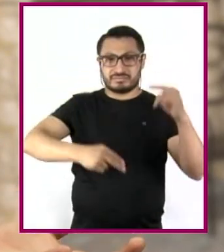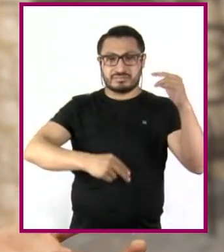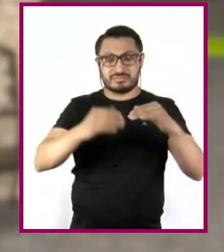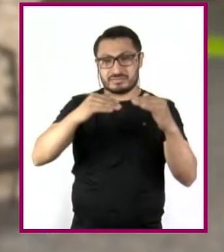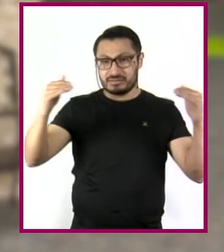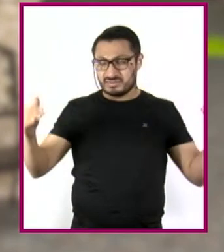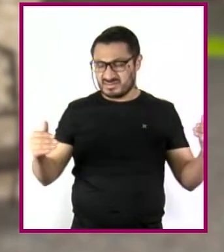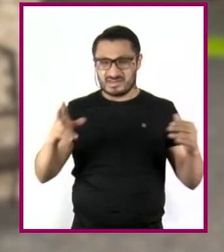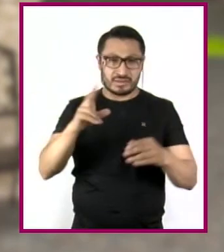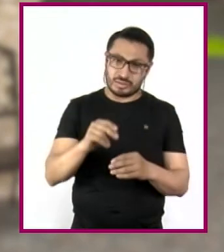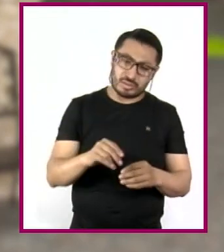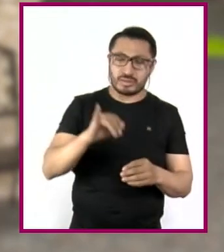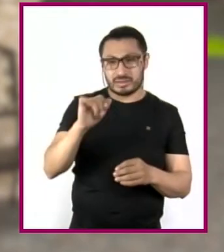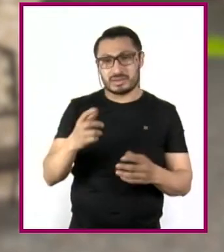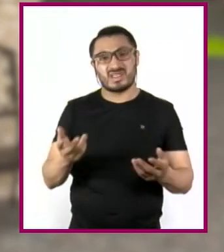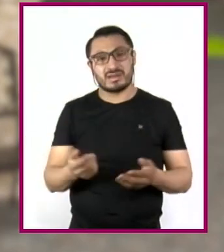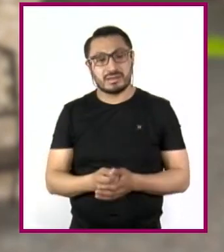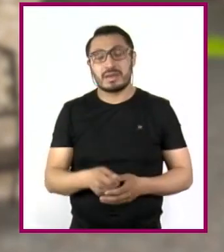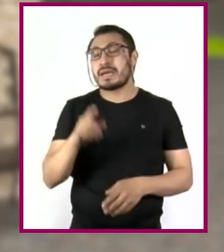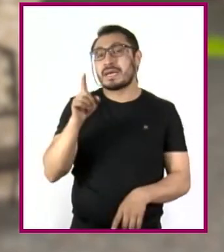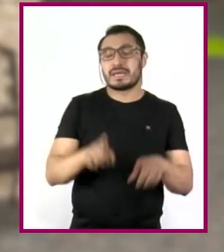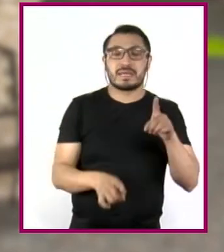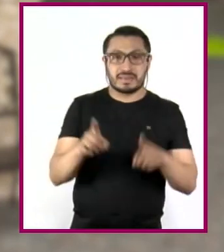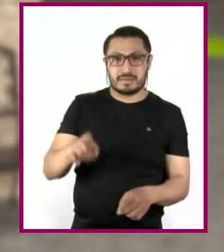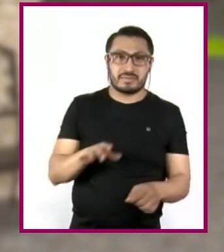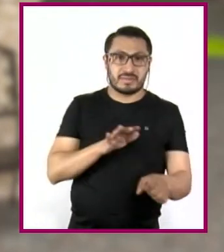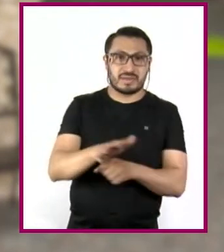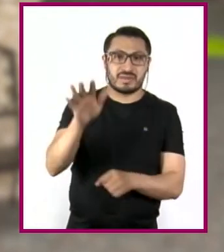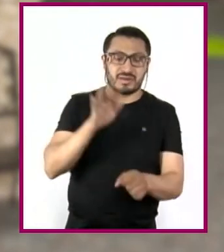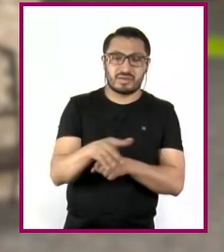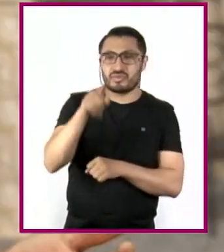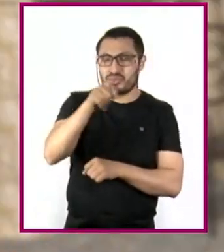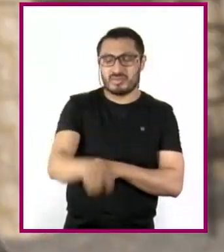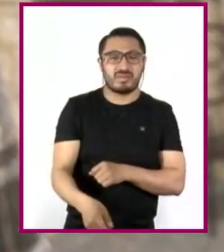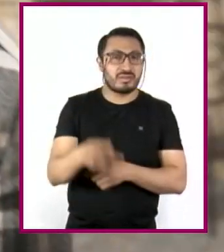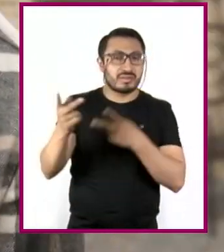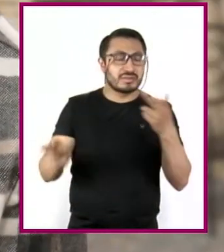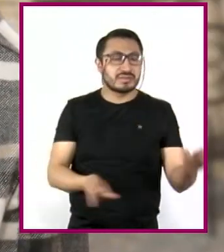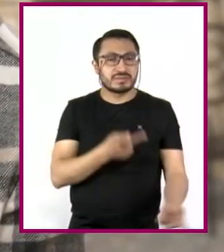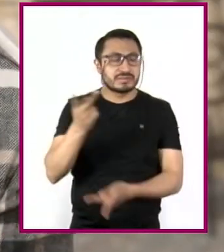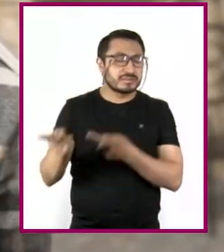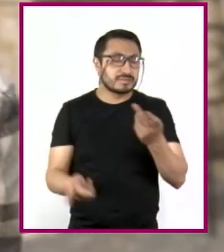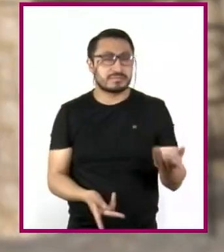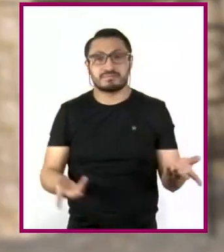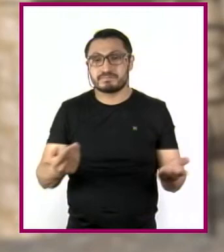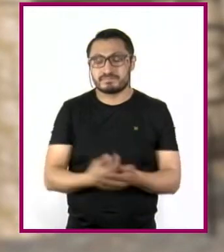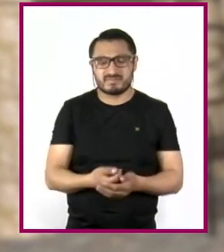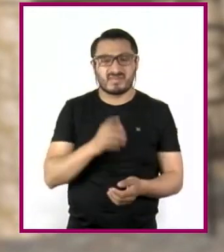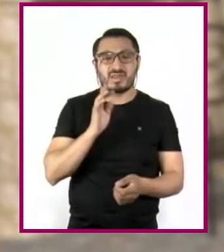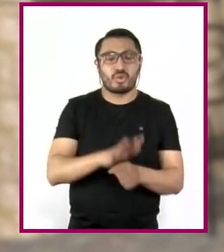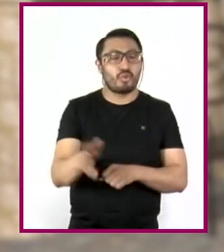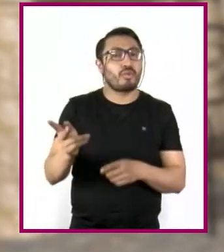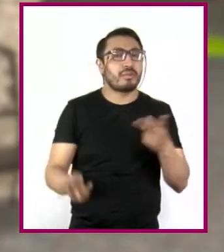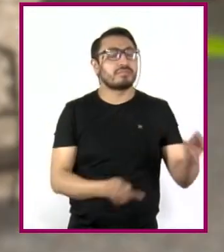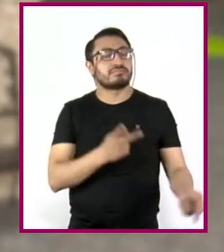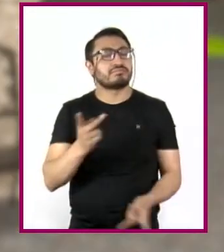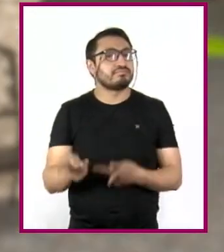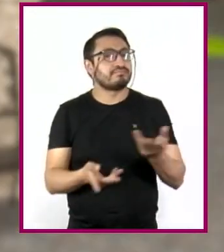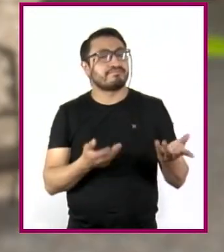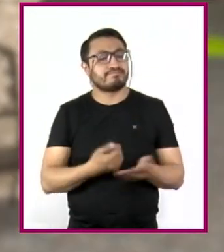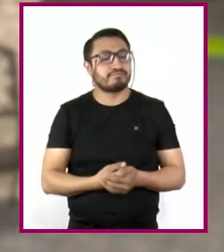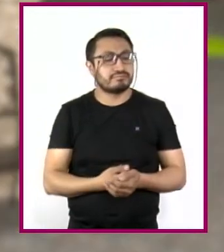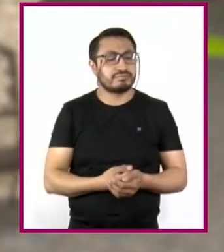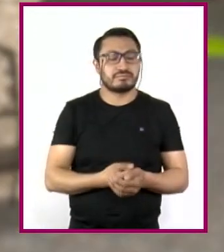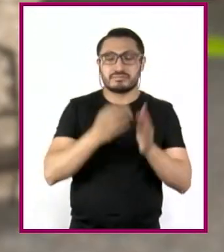¿sí? Pues eso depende de qué nos estemos preguntando. ¿Y qué nos estamos preguntando, Lu? Y